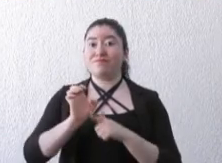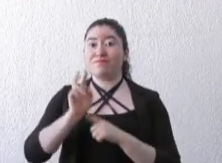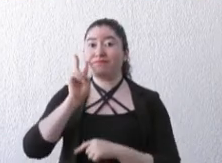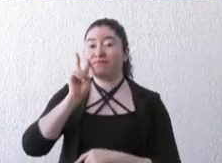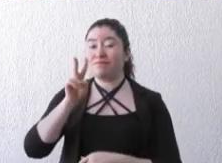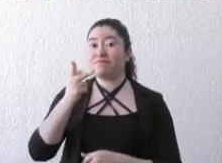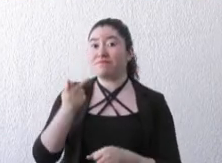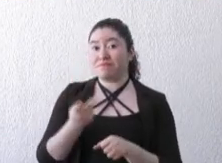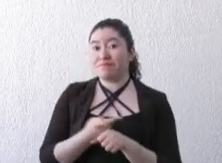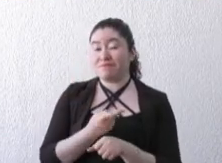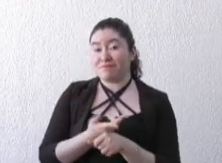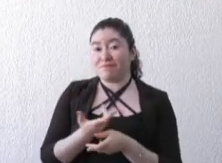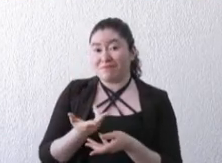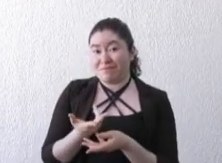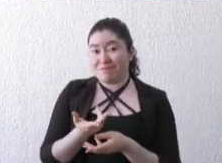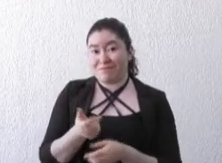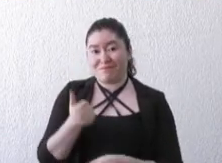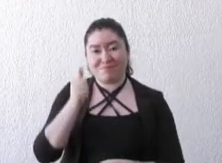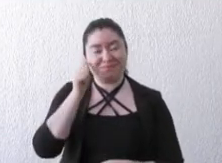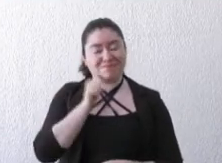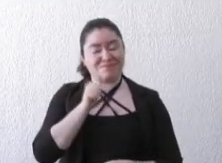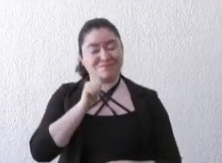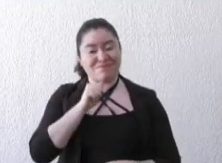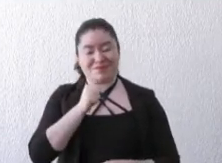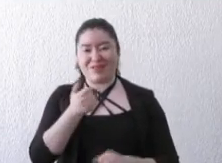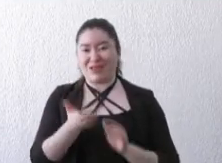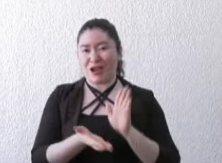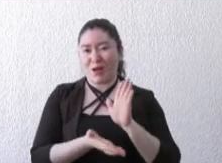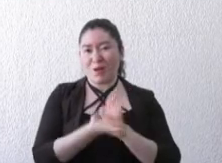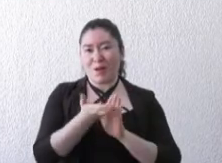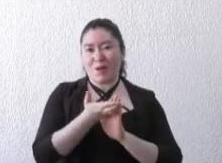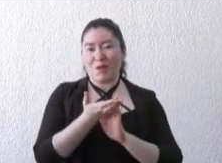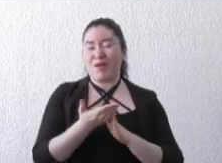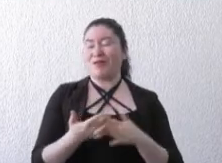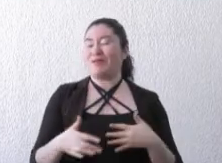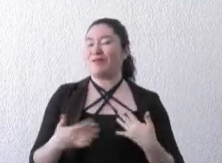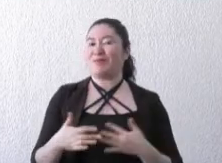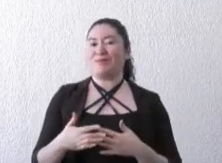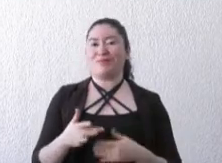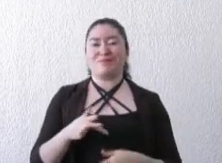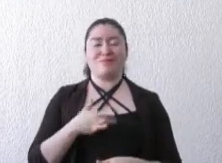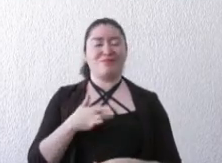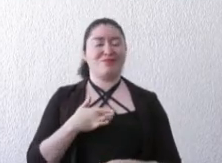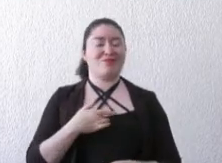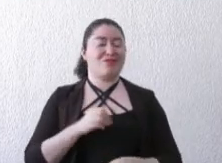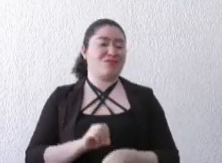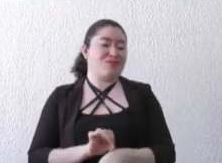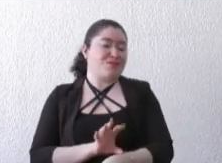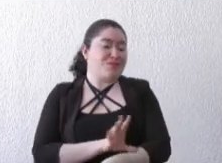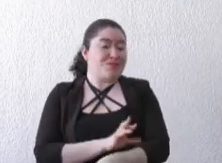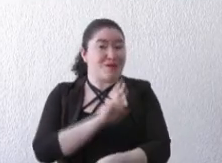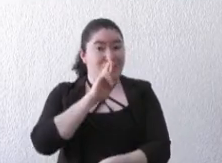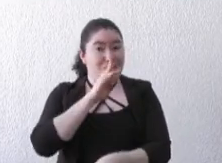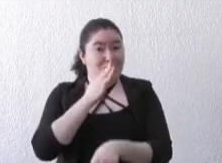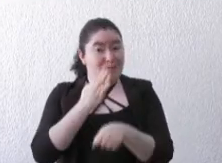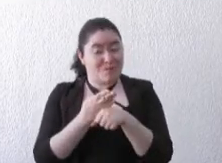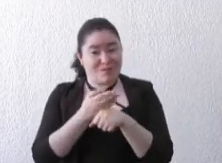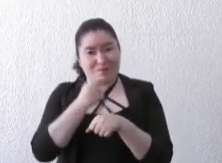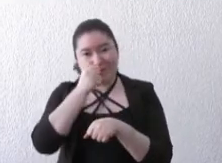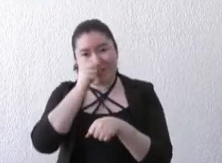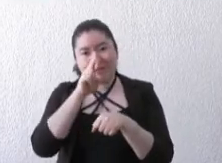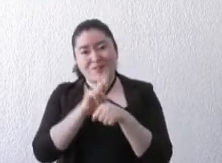pues siempre participar en estas obras es, como siempre he dicho, un privilegio y una gran responsabilidad para la Secretaría de Obras.